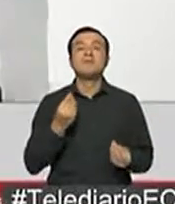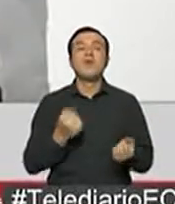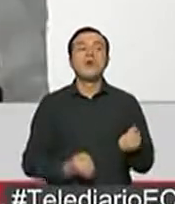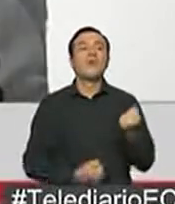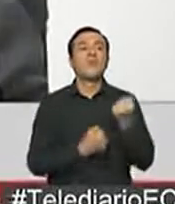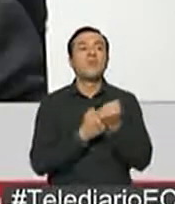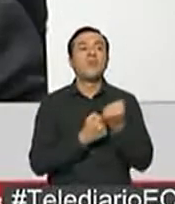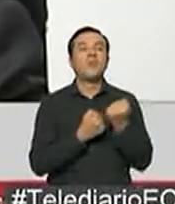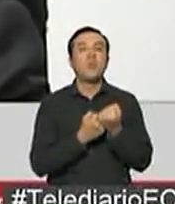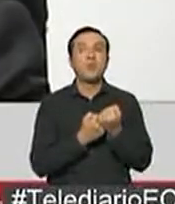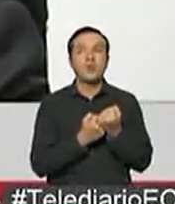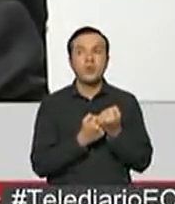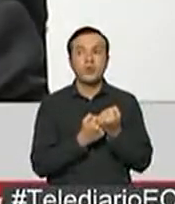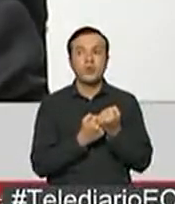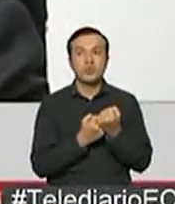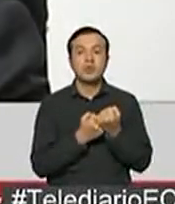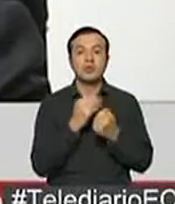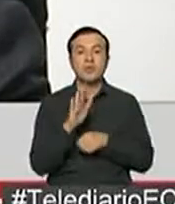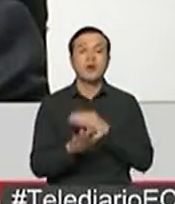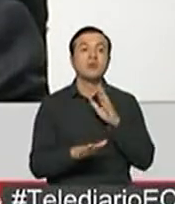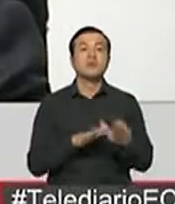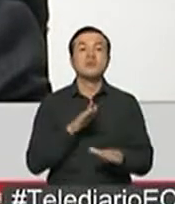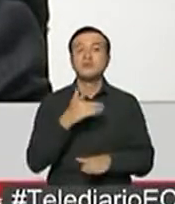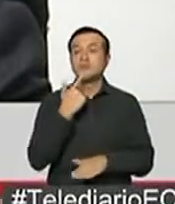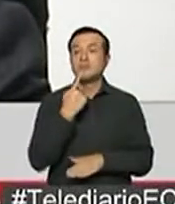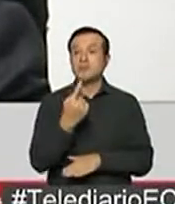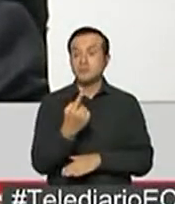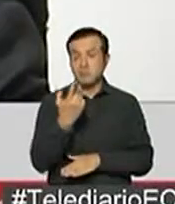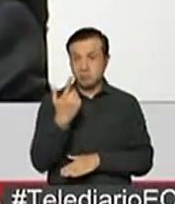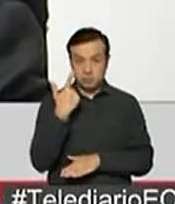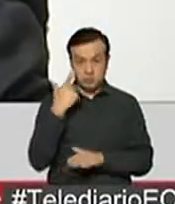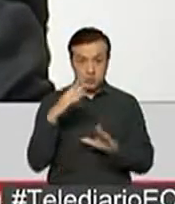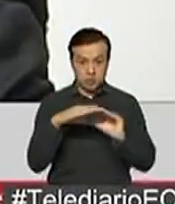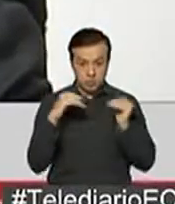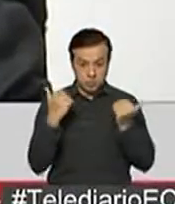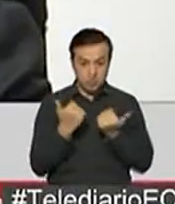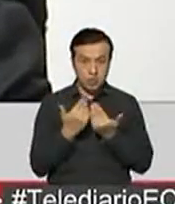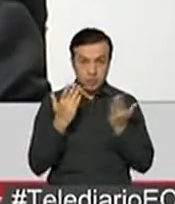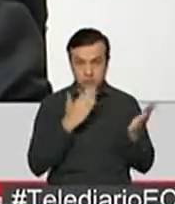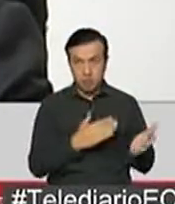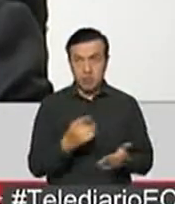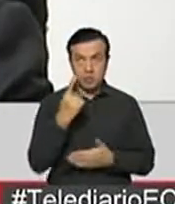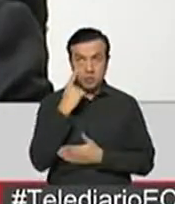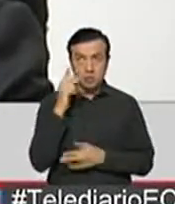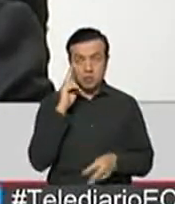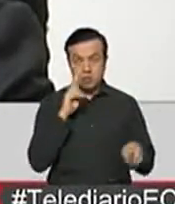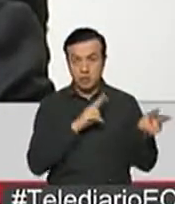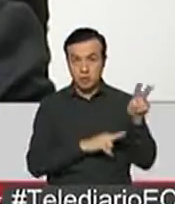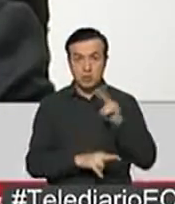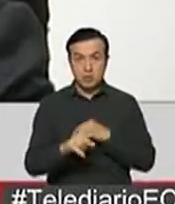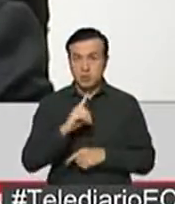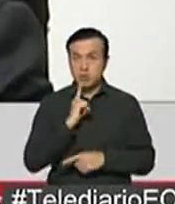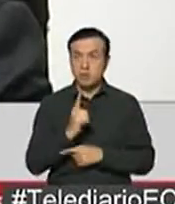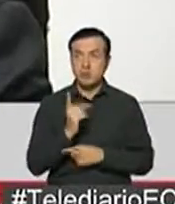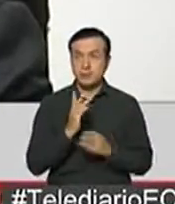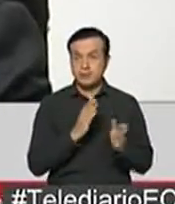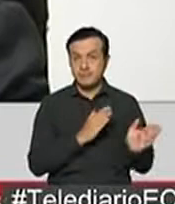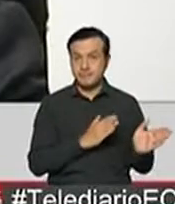el paso sería que la comisión al ver las descargas presentadas